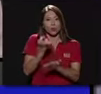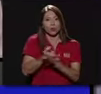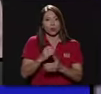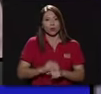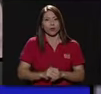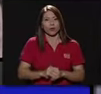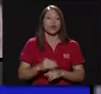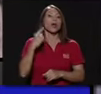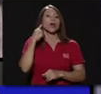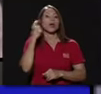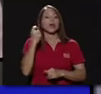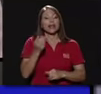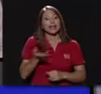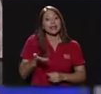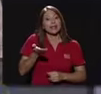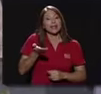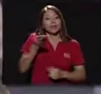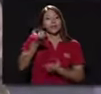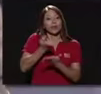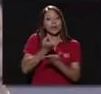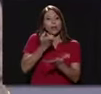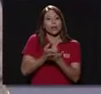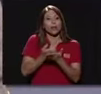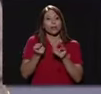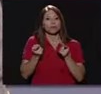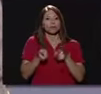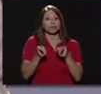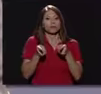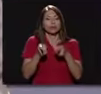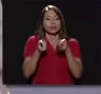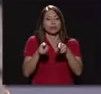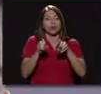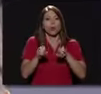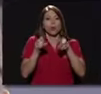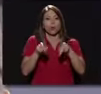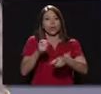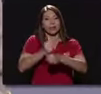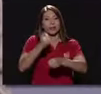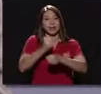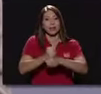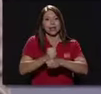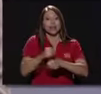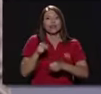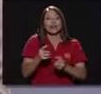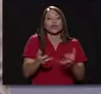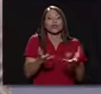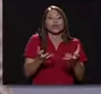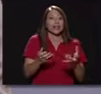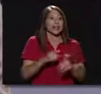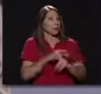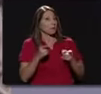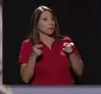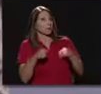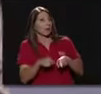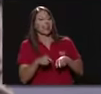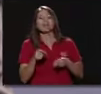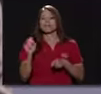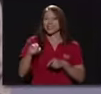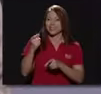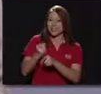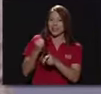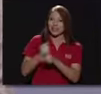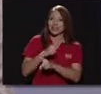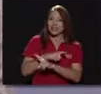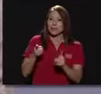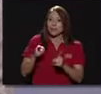el crecimiento de la economía genera oportunidades de empleo, por lo menos eso es lo que uno quisiera. Eso es lo que debería suceder. Exactamente, eso es lo que